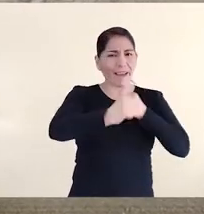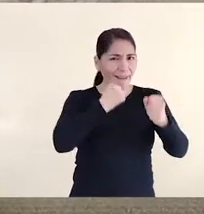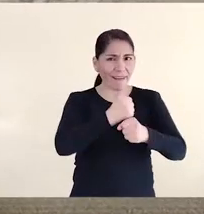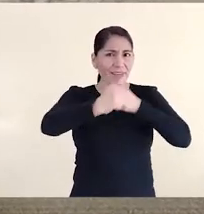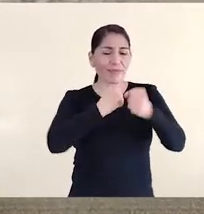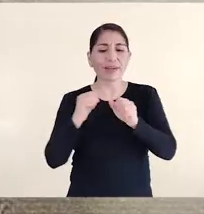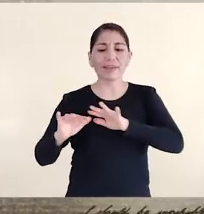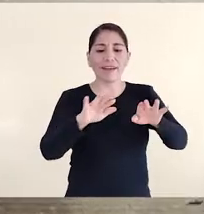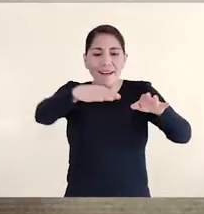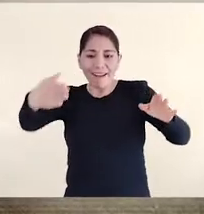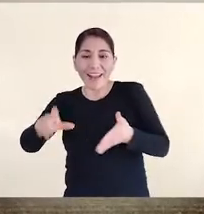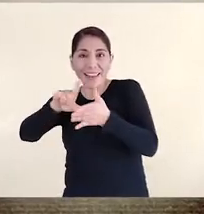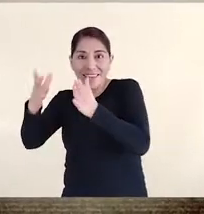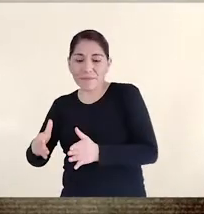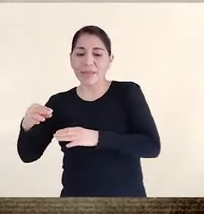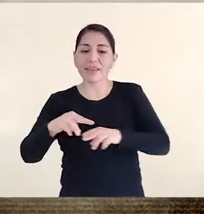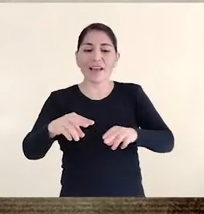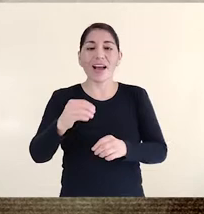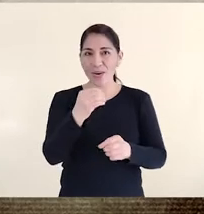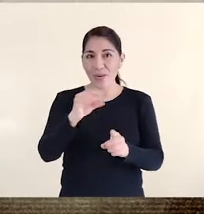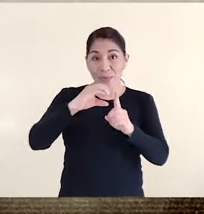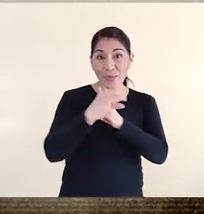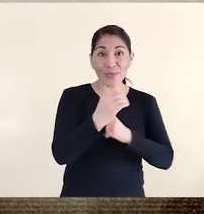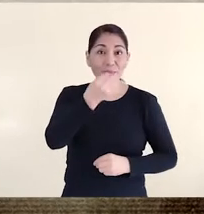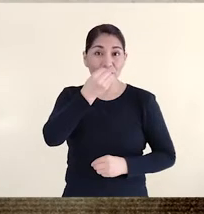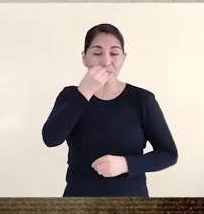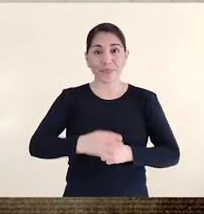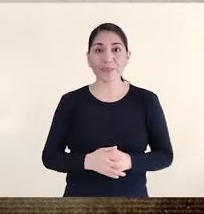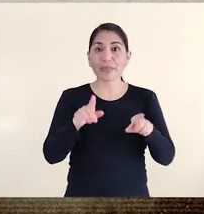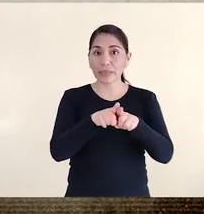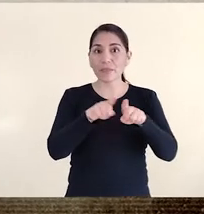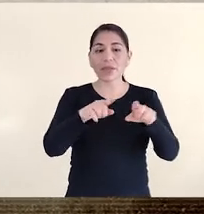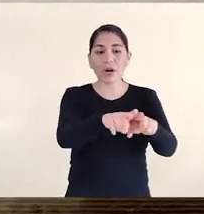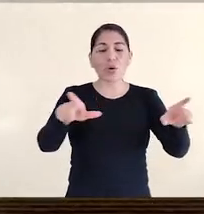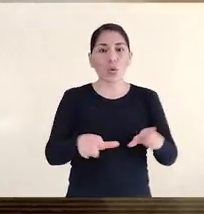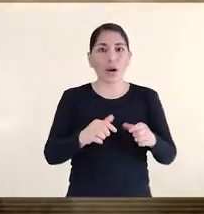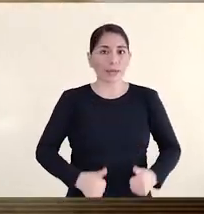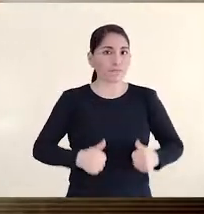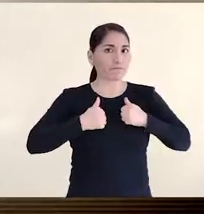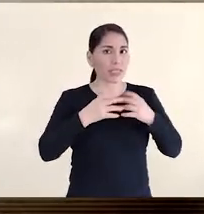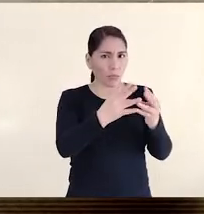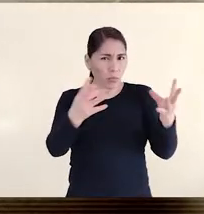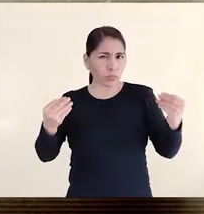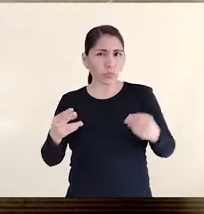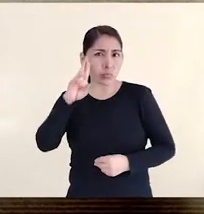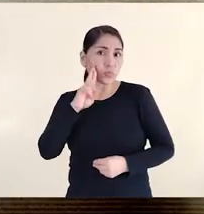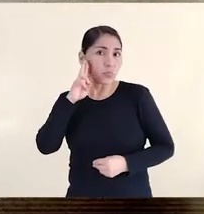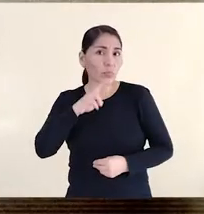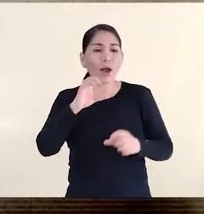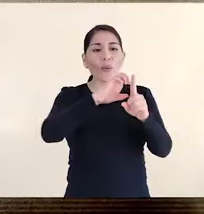el mercado central, por años el epicentro de las mesas limeñas que iban formando su acervo culinario. Fue también el